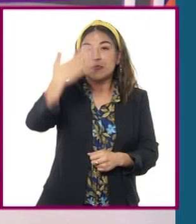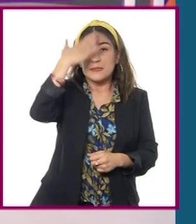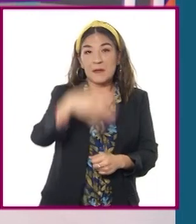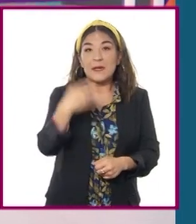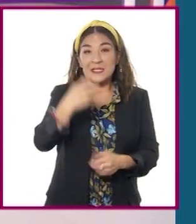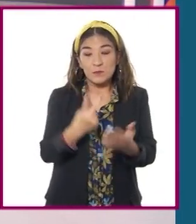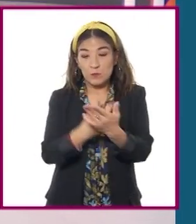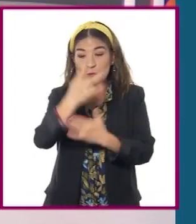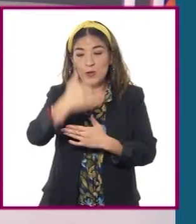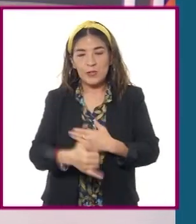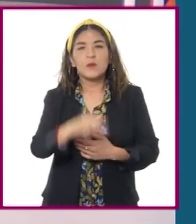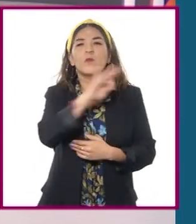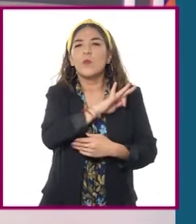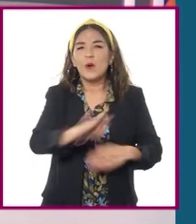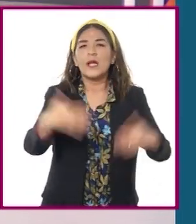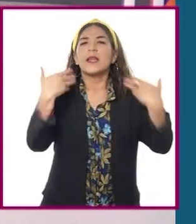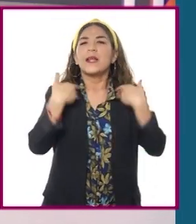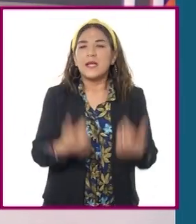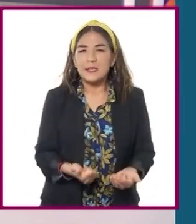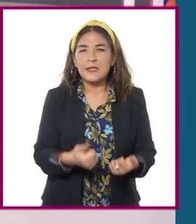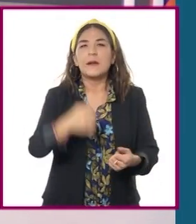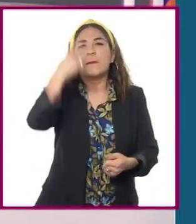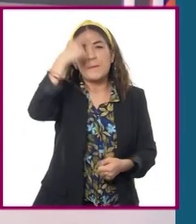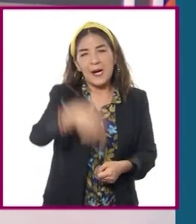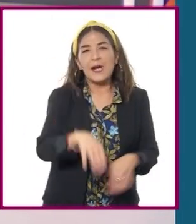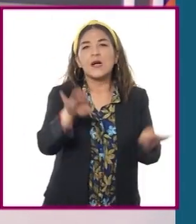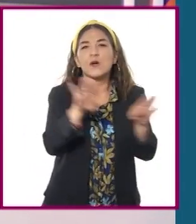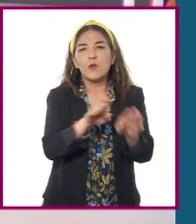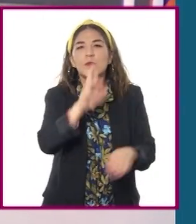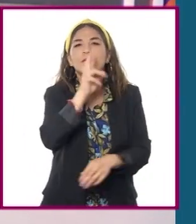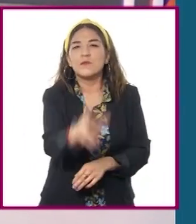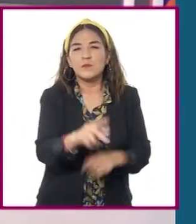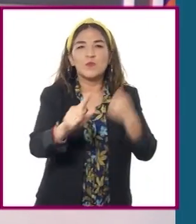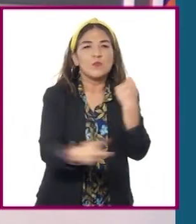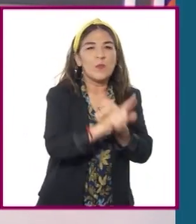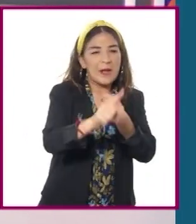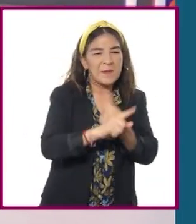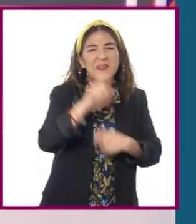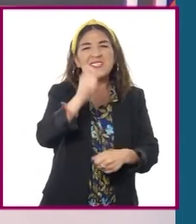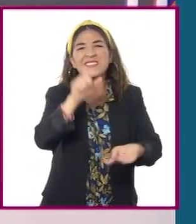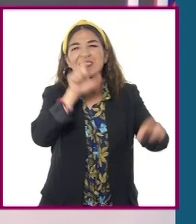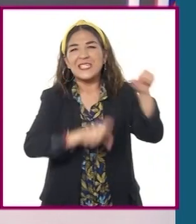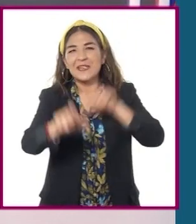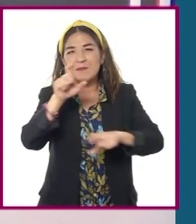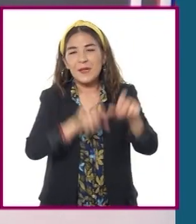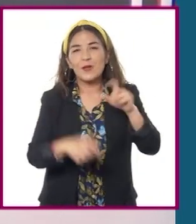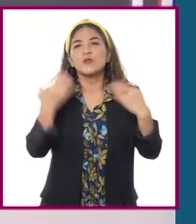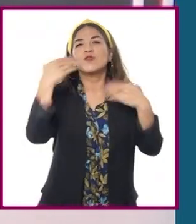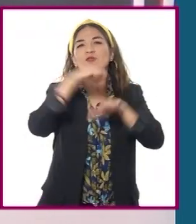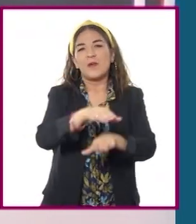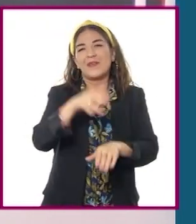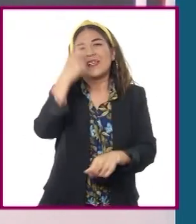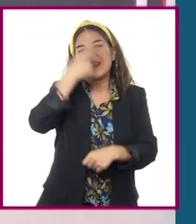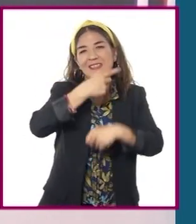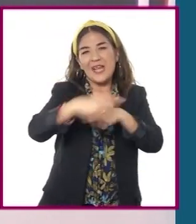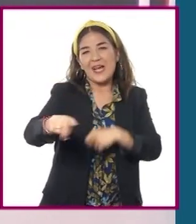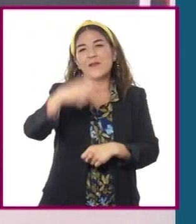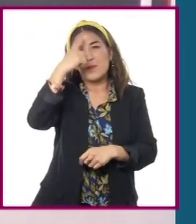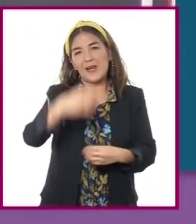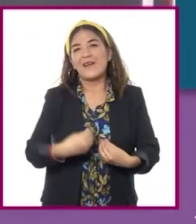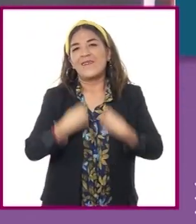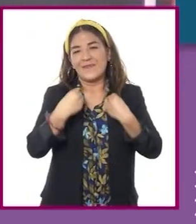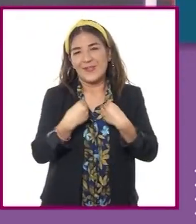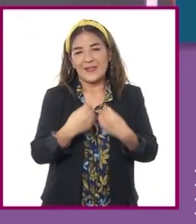de un proyecto podemos entender, comprender y resolver fenómenos y procesos químicos que tienen impacto en nuestra vida